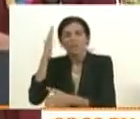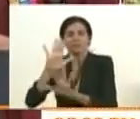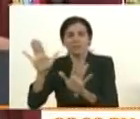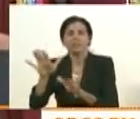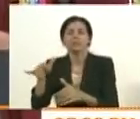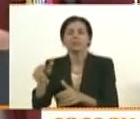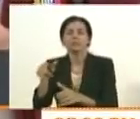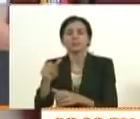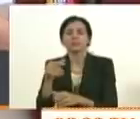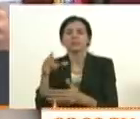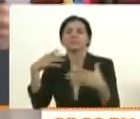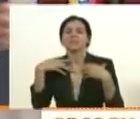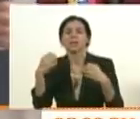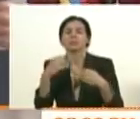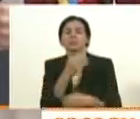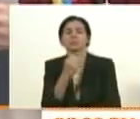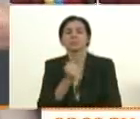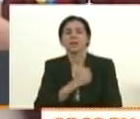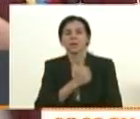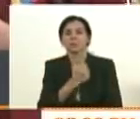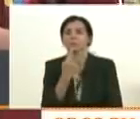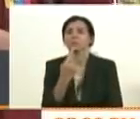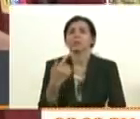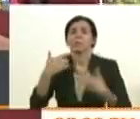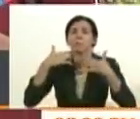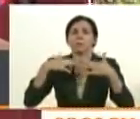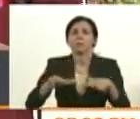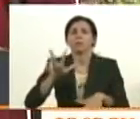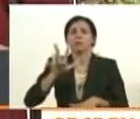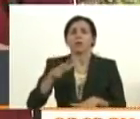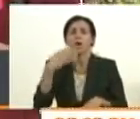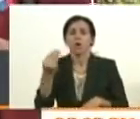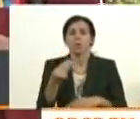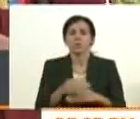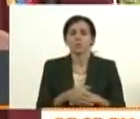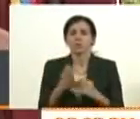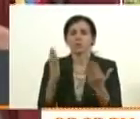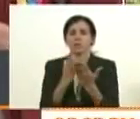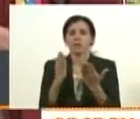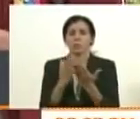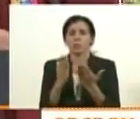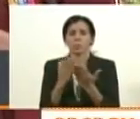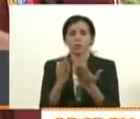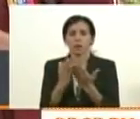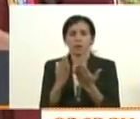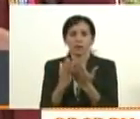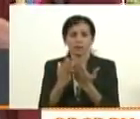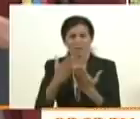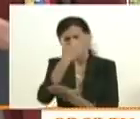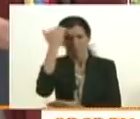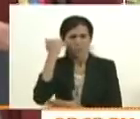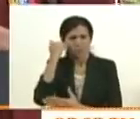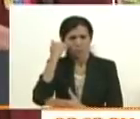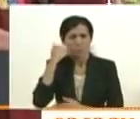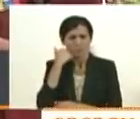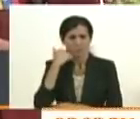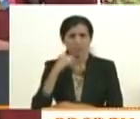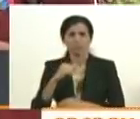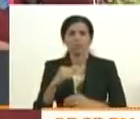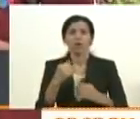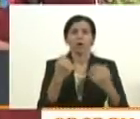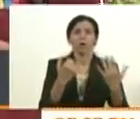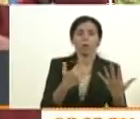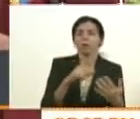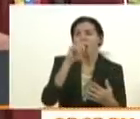la oposición comenzó a decir que se habían perdido tres chamos de la Unidad Educativa Nacional Generalísimo Francisco de Miranda de 8, 9 y 10